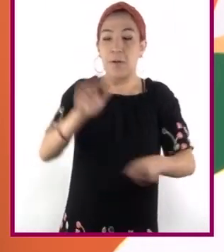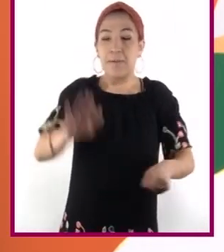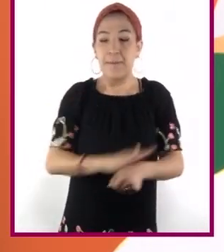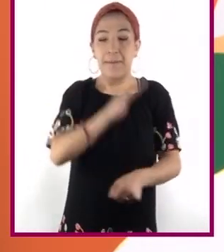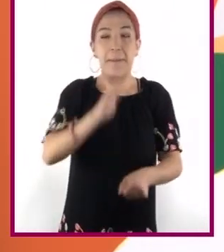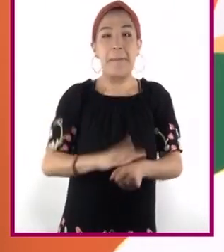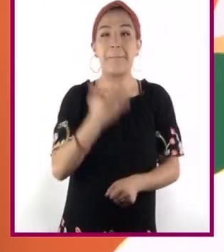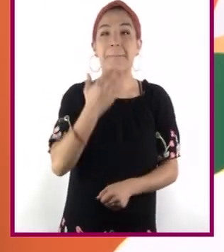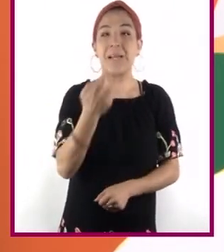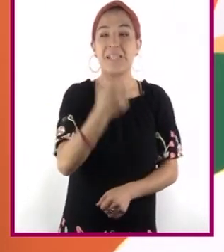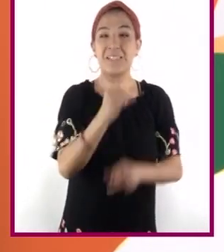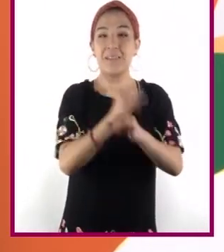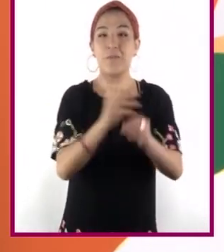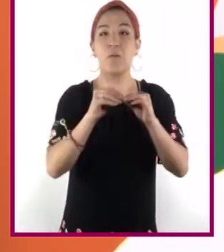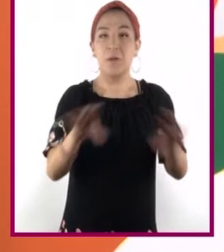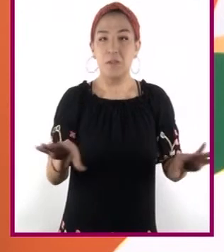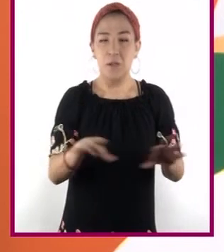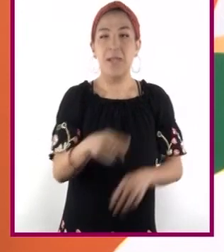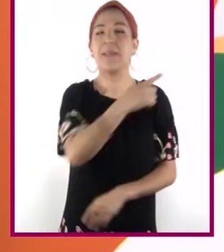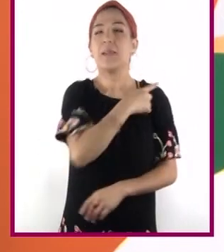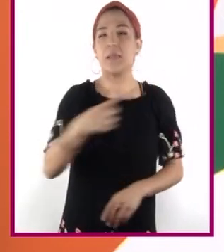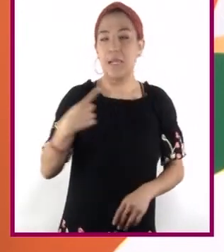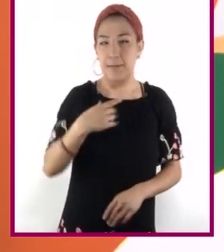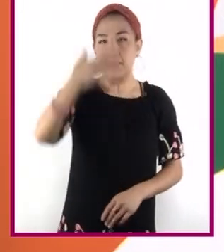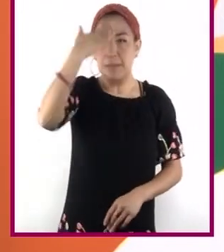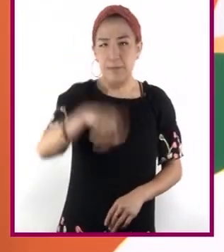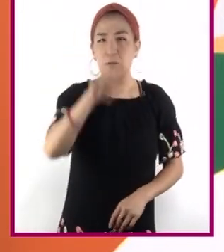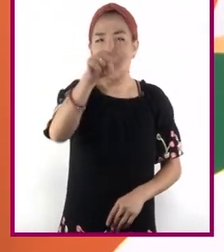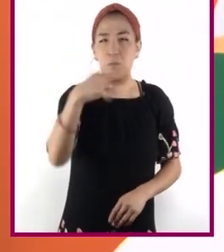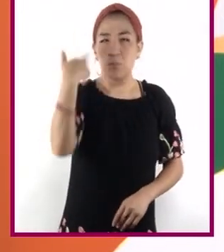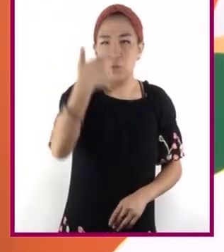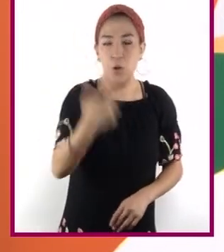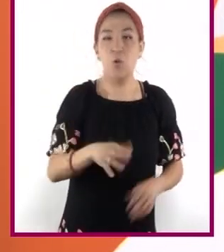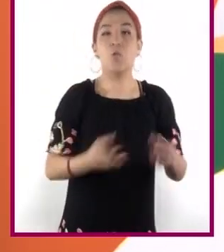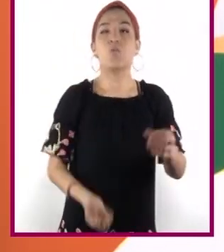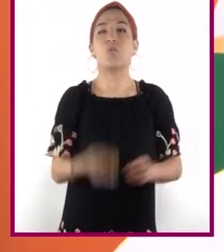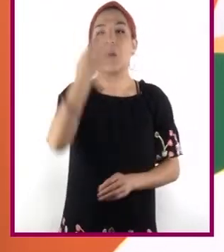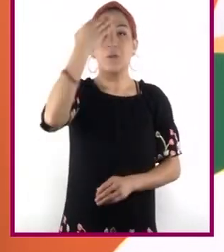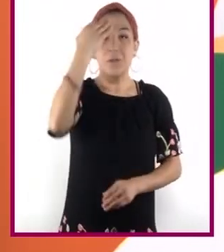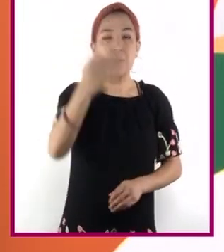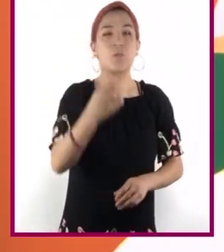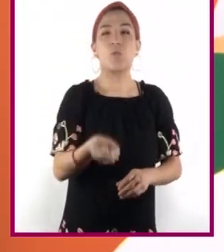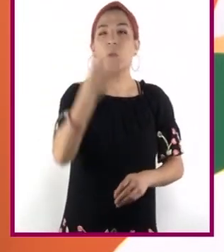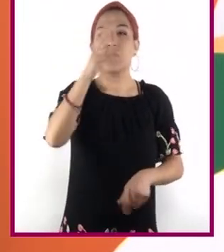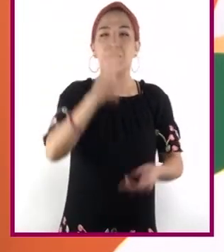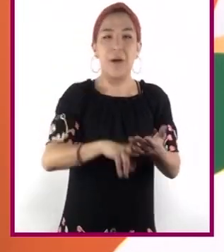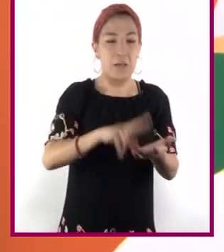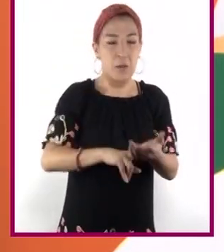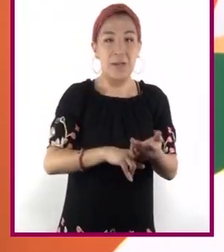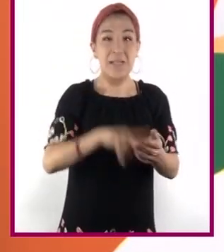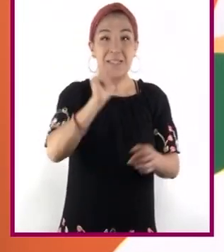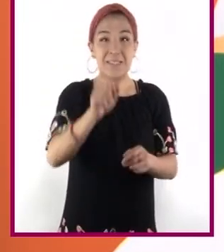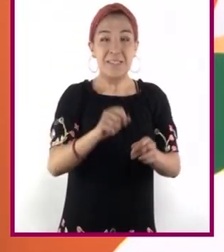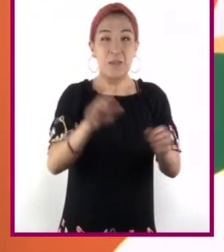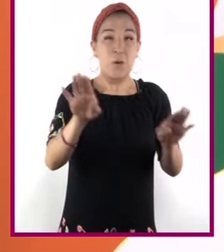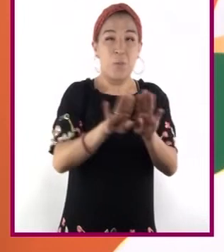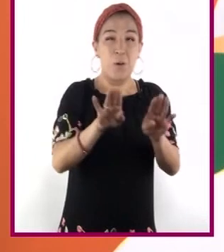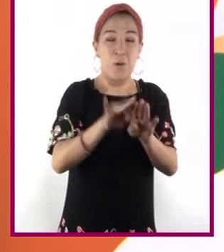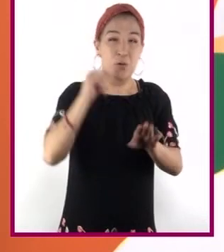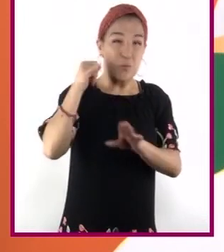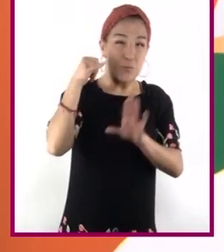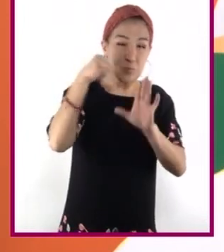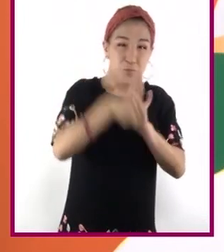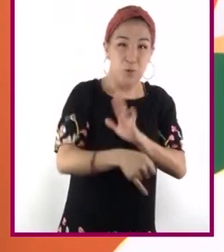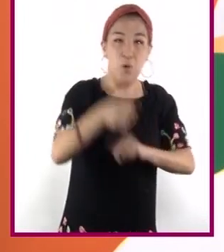de los instrumentos es averiguar qué tan dispersos se encuentran los datos. Una medida para averiguar